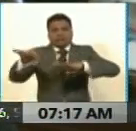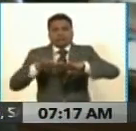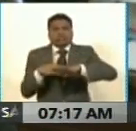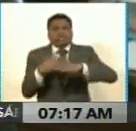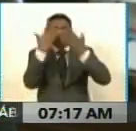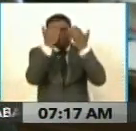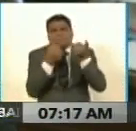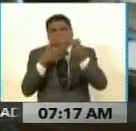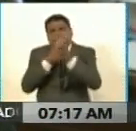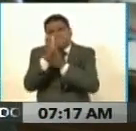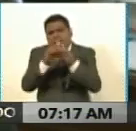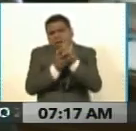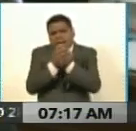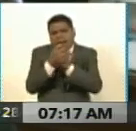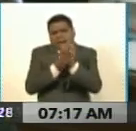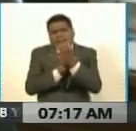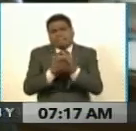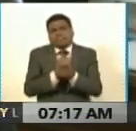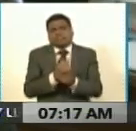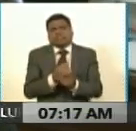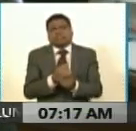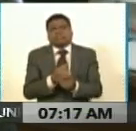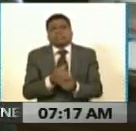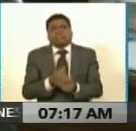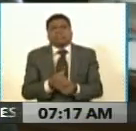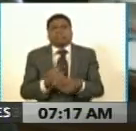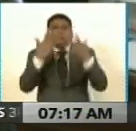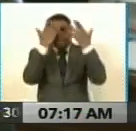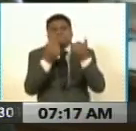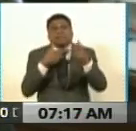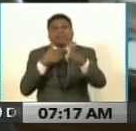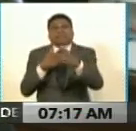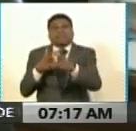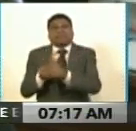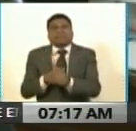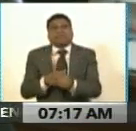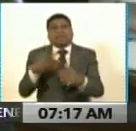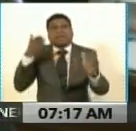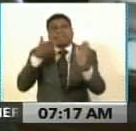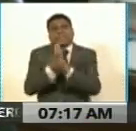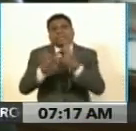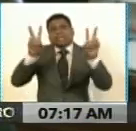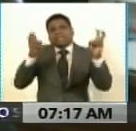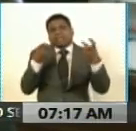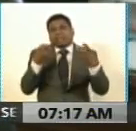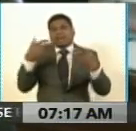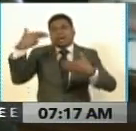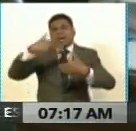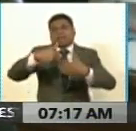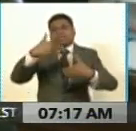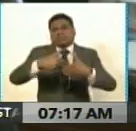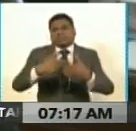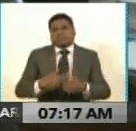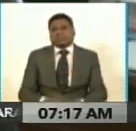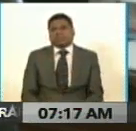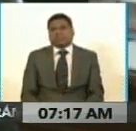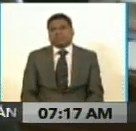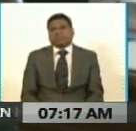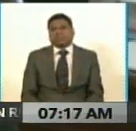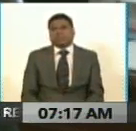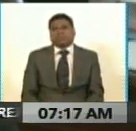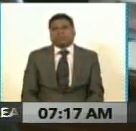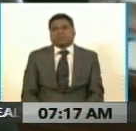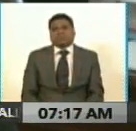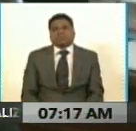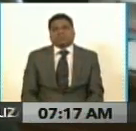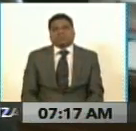mafia de los sicariatos de los paramilitares pasa por el tema del combustible eso da más